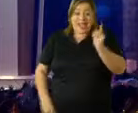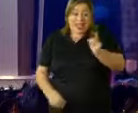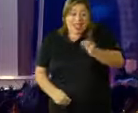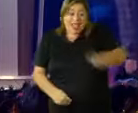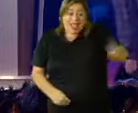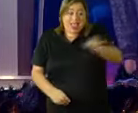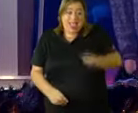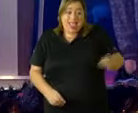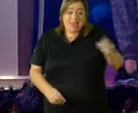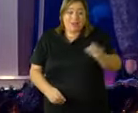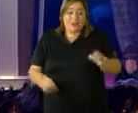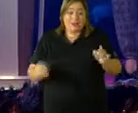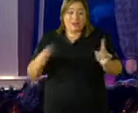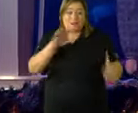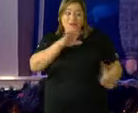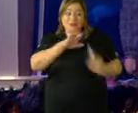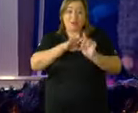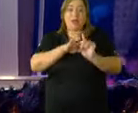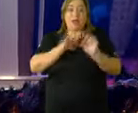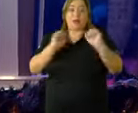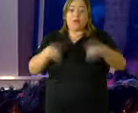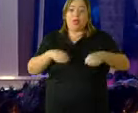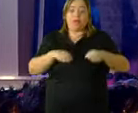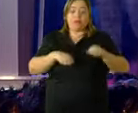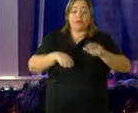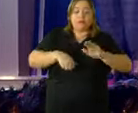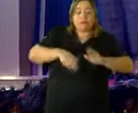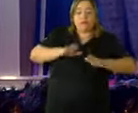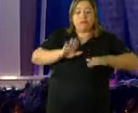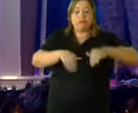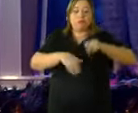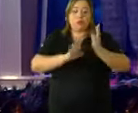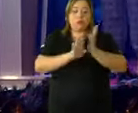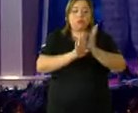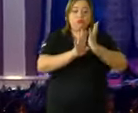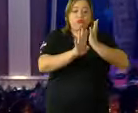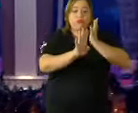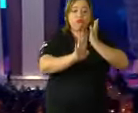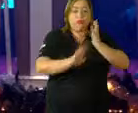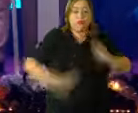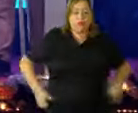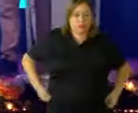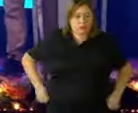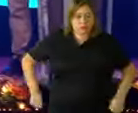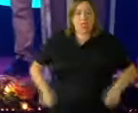Aleluya, adelante, pueden marchar. Explícanos de dónde son.